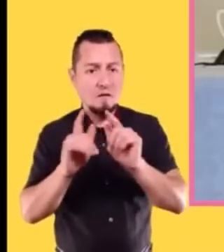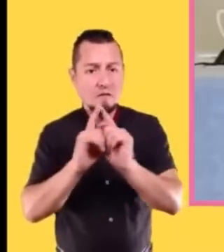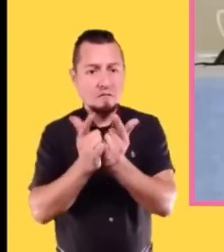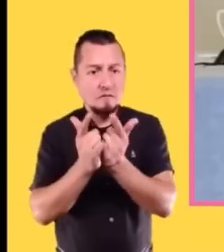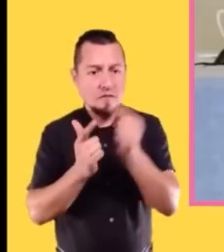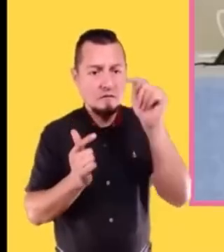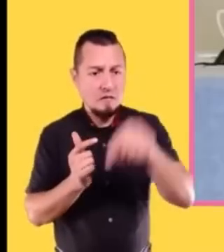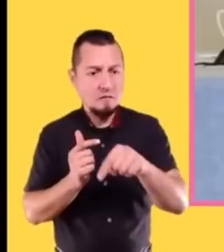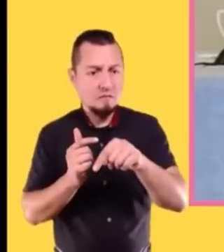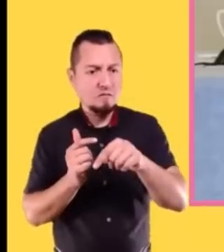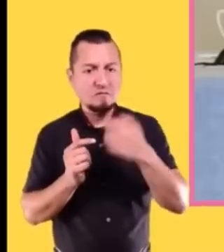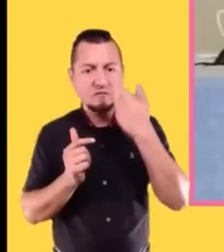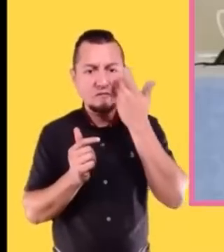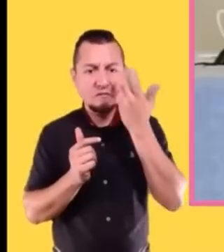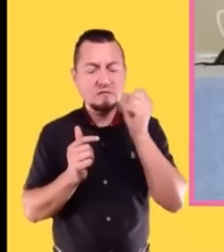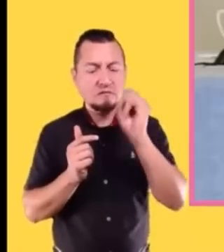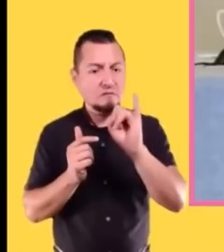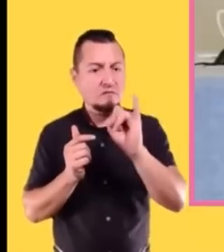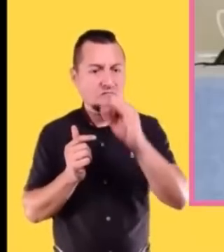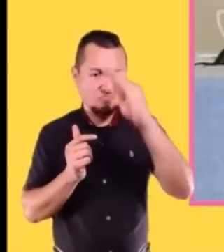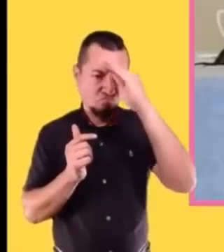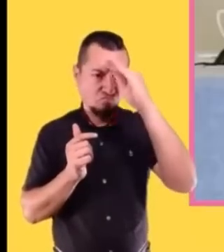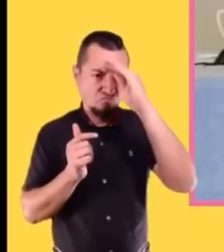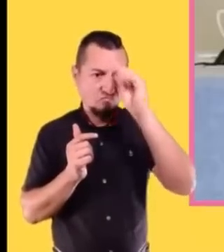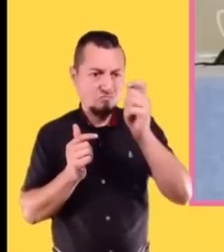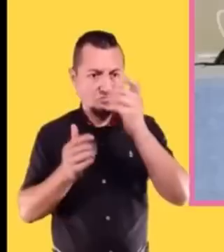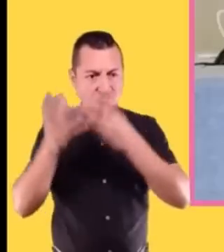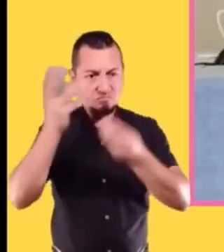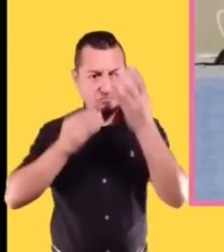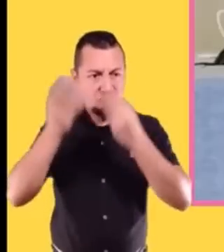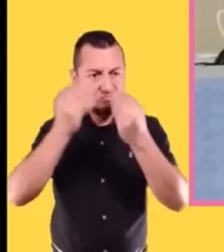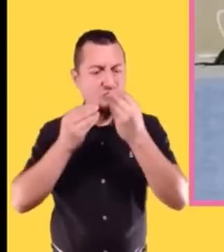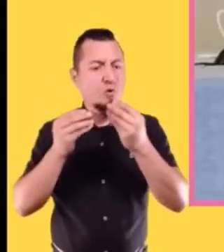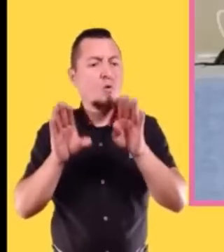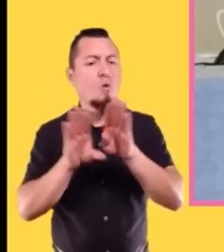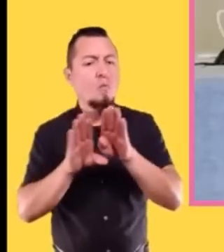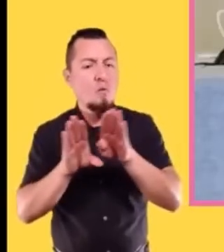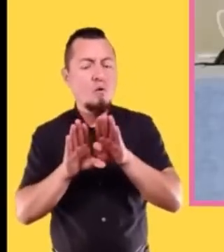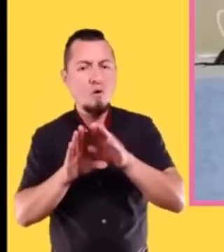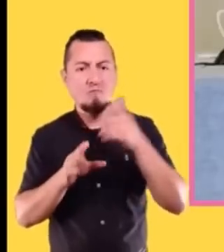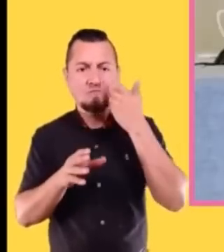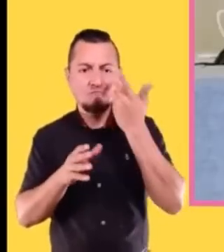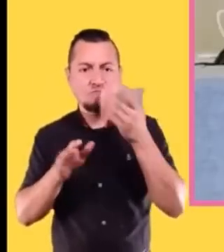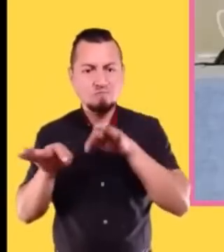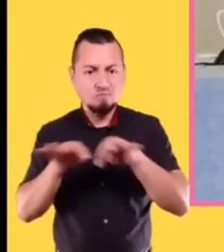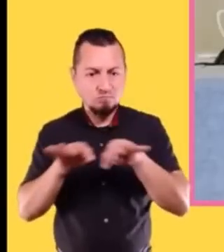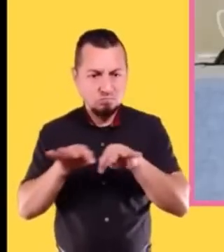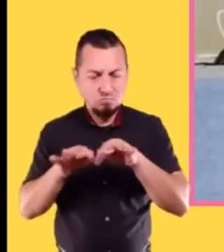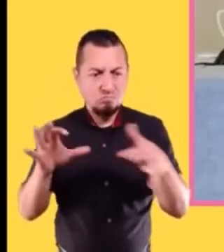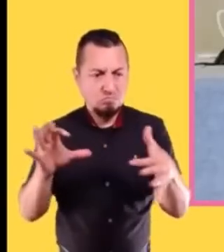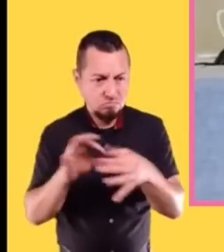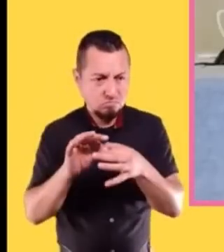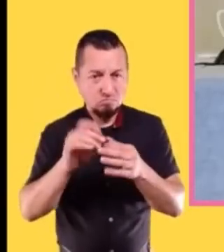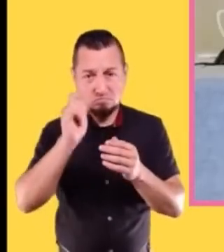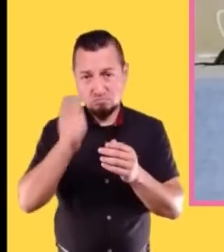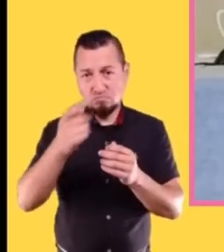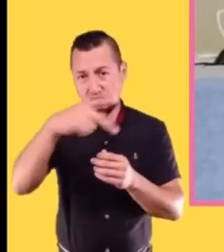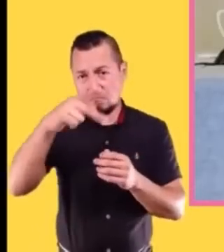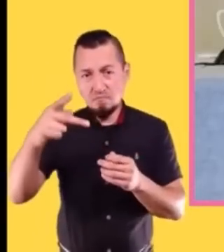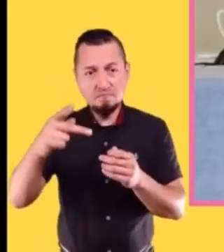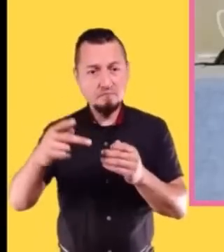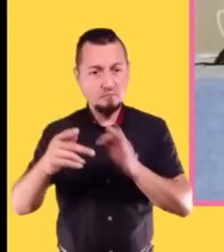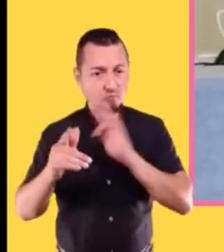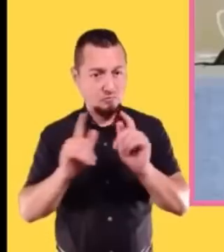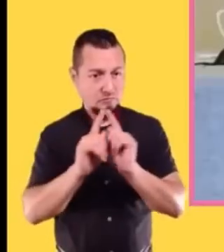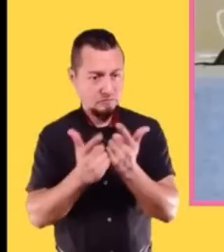que en su pensamiento crítico y en la permisión que se les daría quisieran trabajar con ellos. ¿Habría forma que pudieran obtener los libros, o ellas y ellos